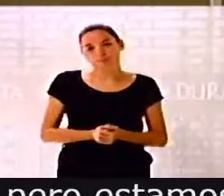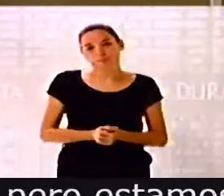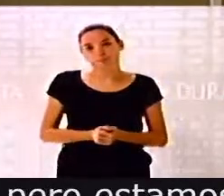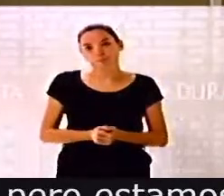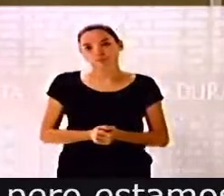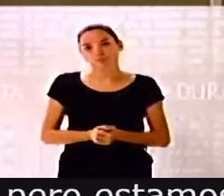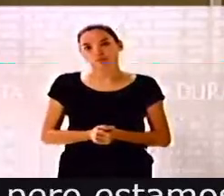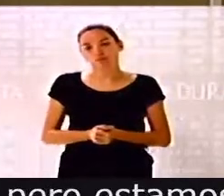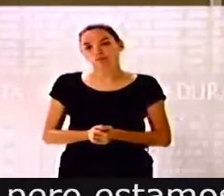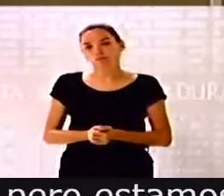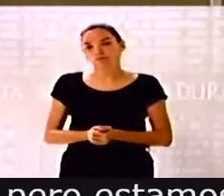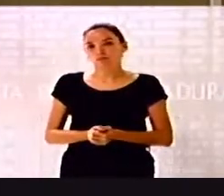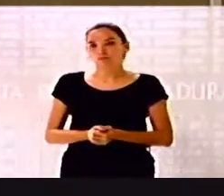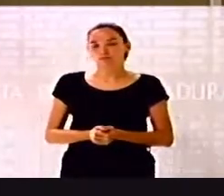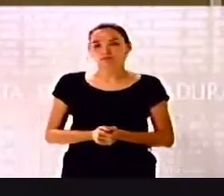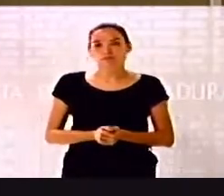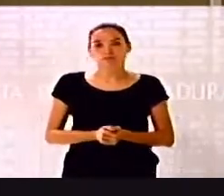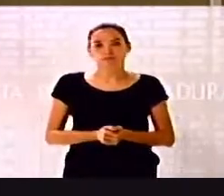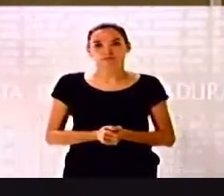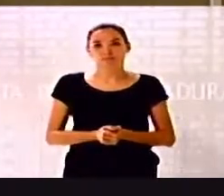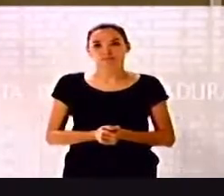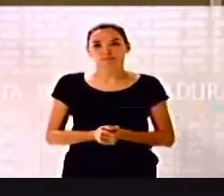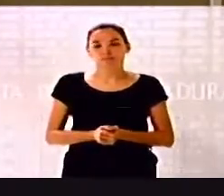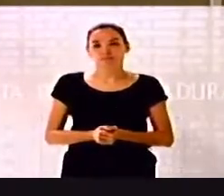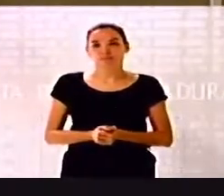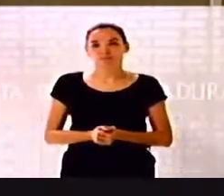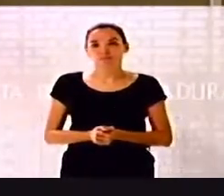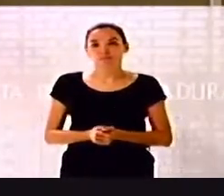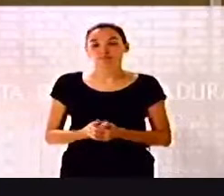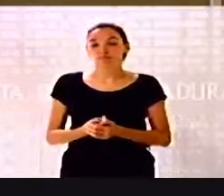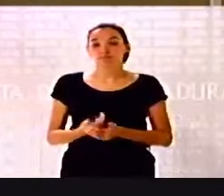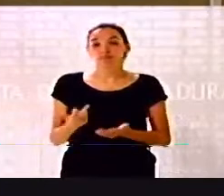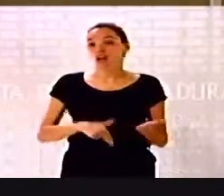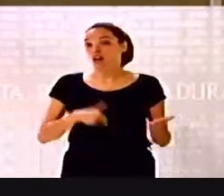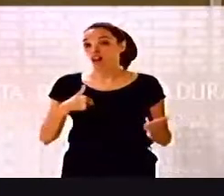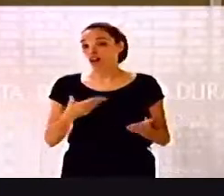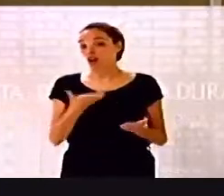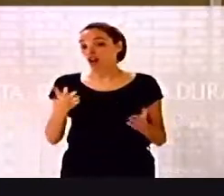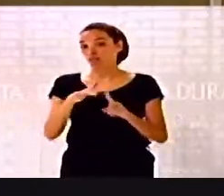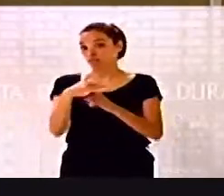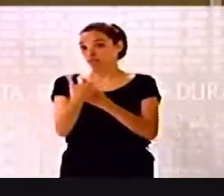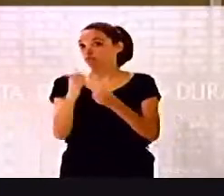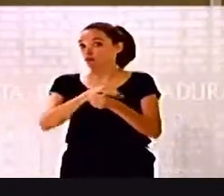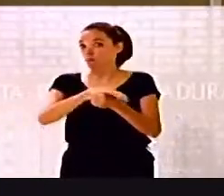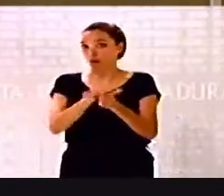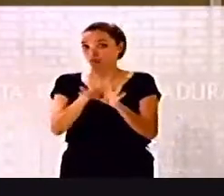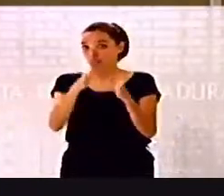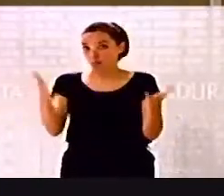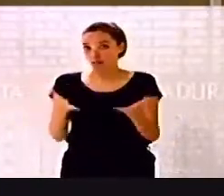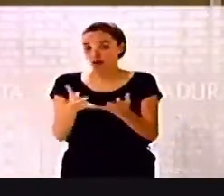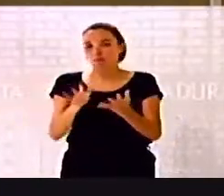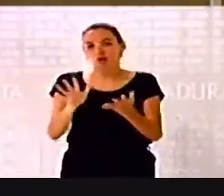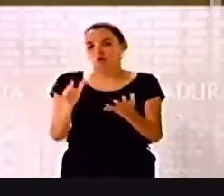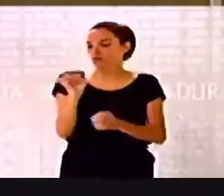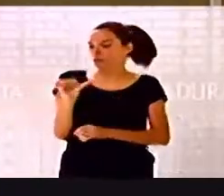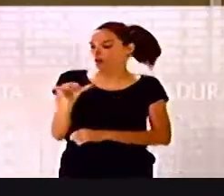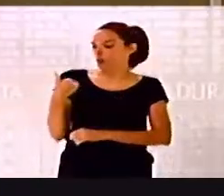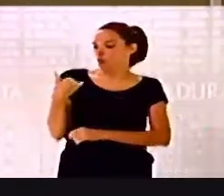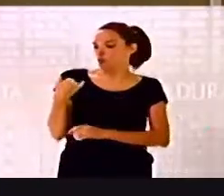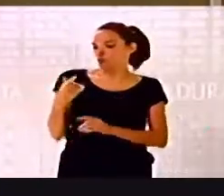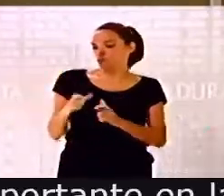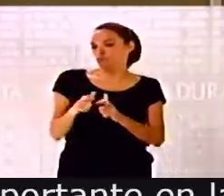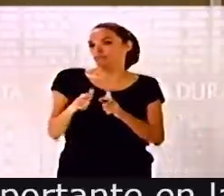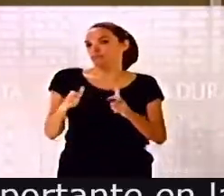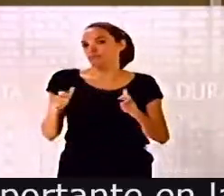En el total del afrontamiento de la pandemia, pero con un incremento muy importante en las últimas semanas,